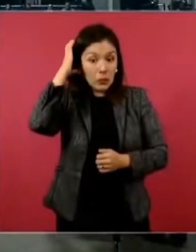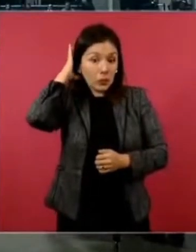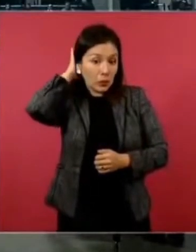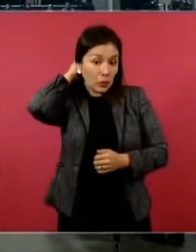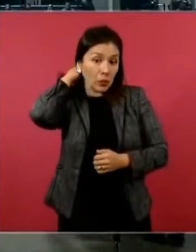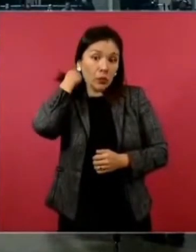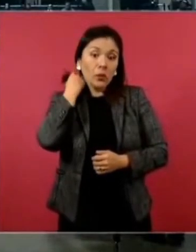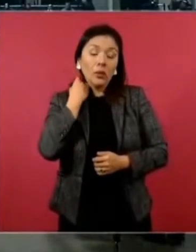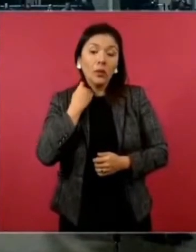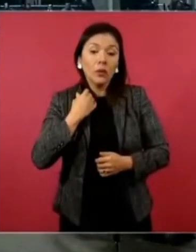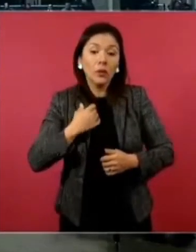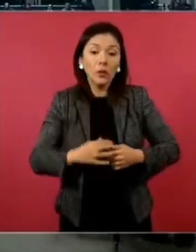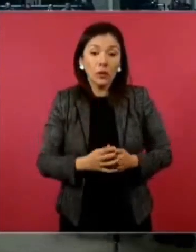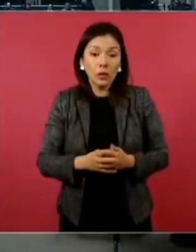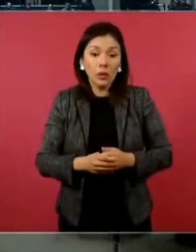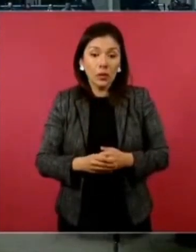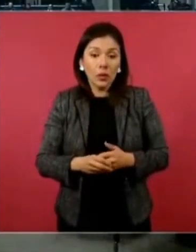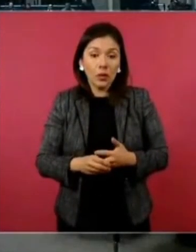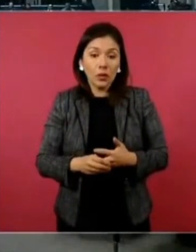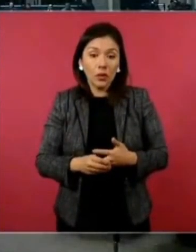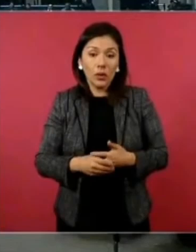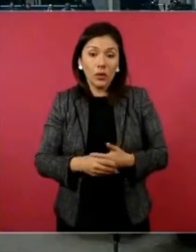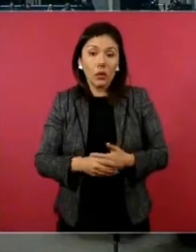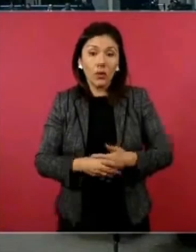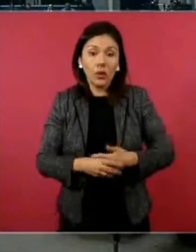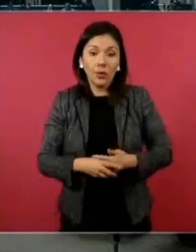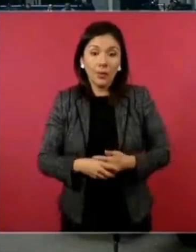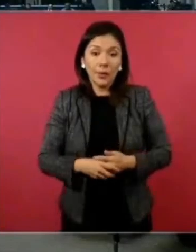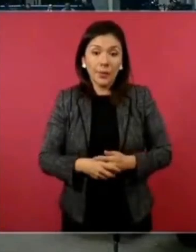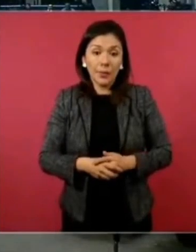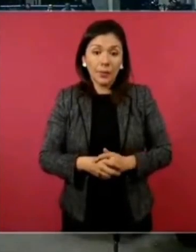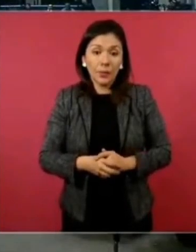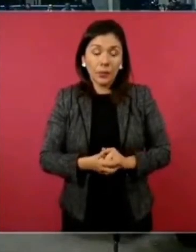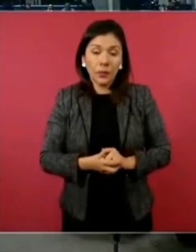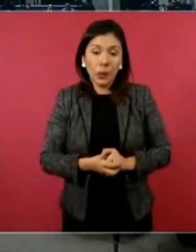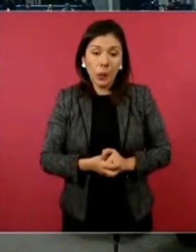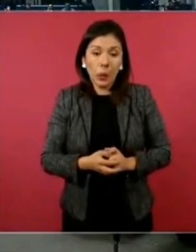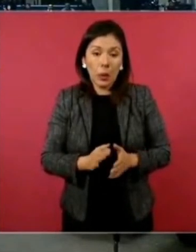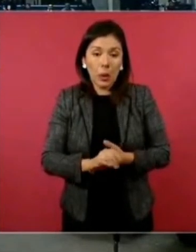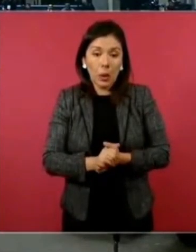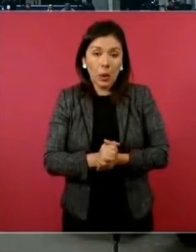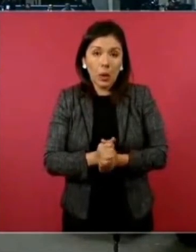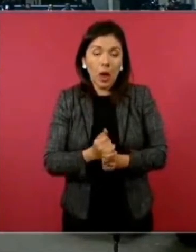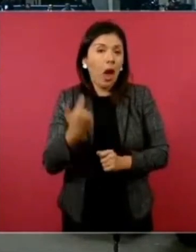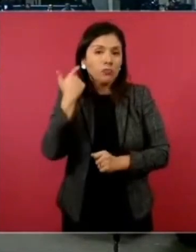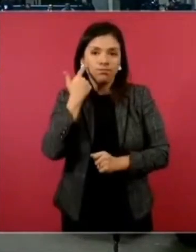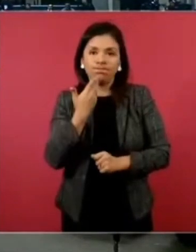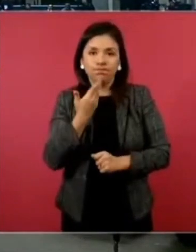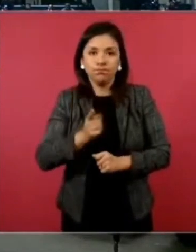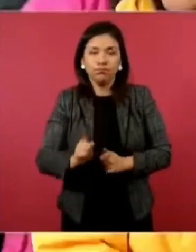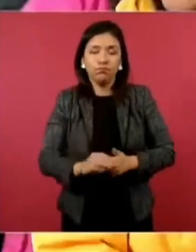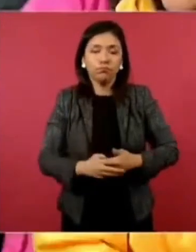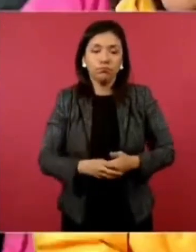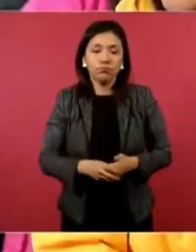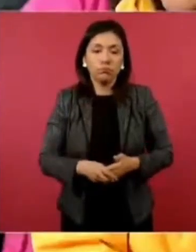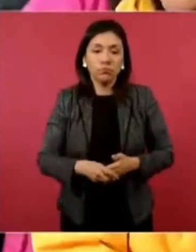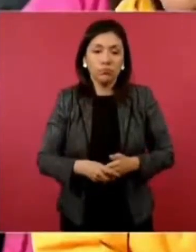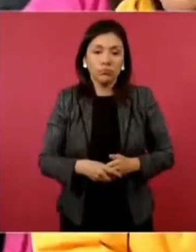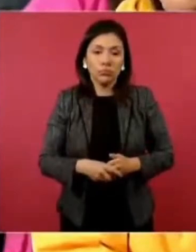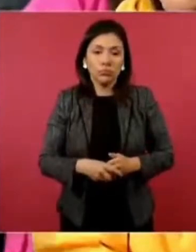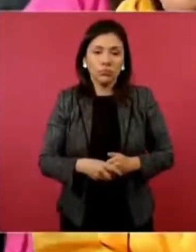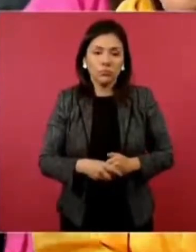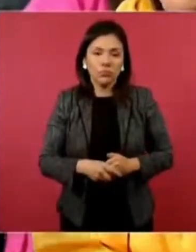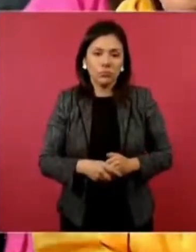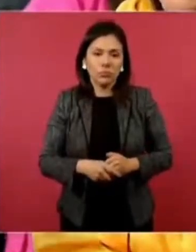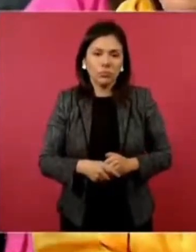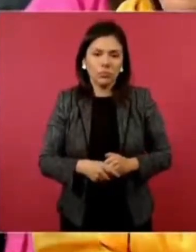Comunicación, porque están dando estos indicios de bloqueo sistemático. Lamentablemente no lo puedo comprobar, pero sí tengo, y